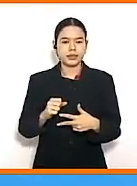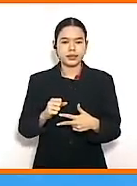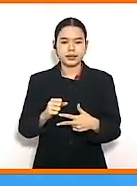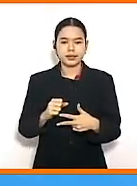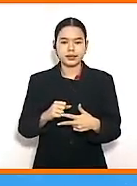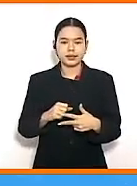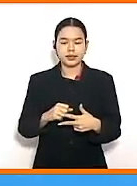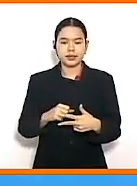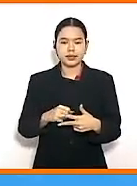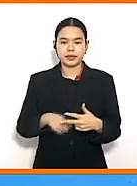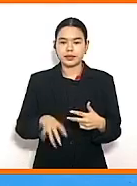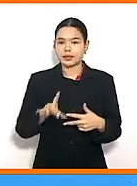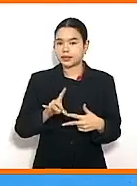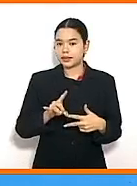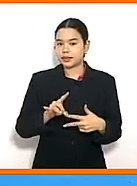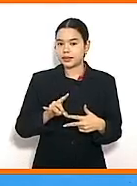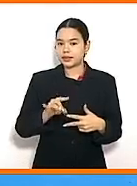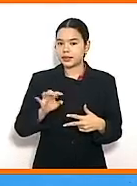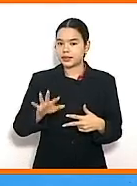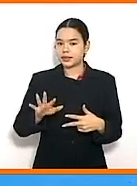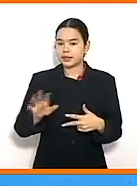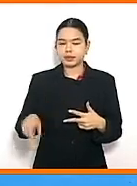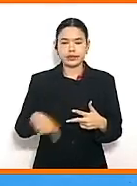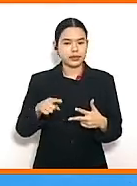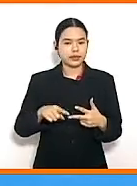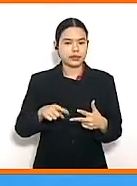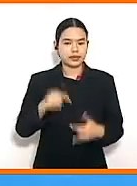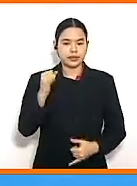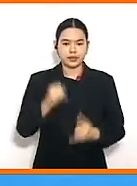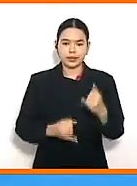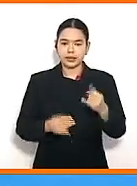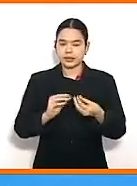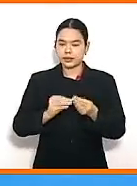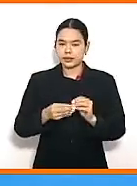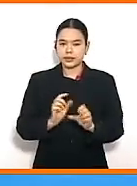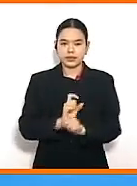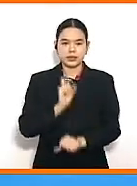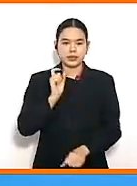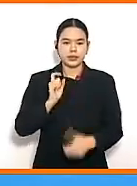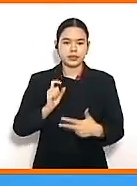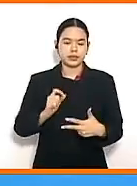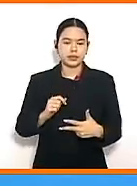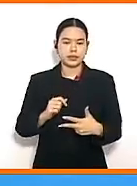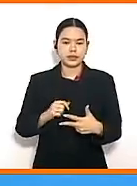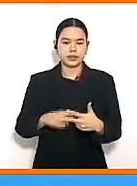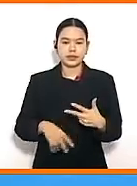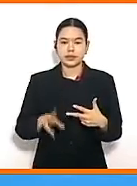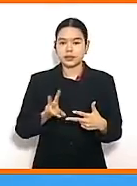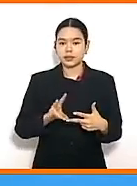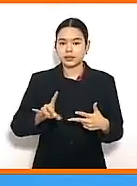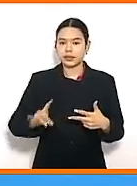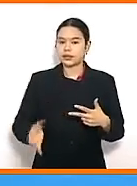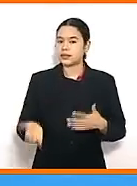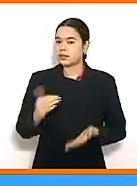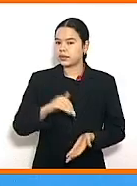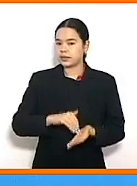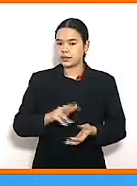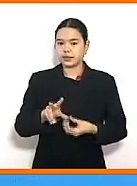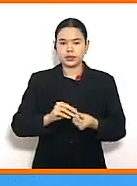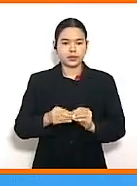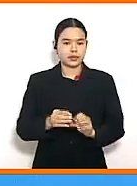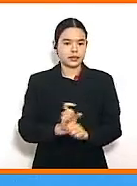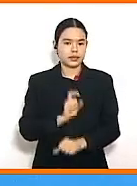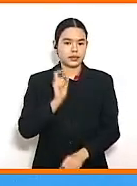Y este es el 85, tu tercer y último número. Y este 78. Con gusto repito tus